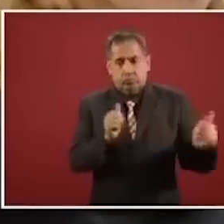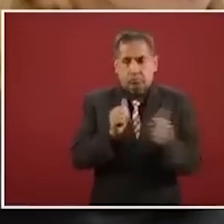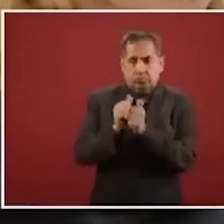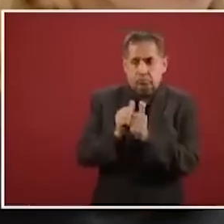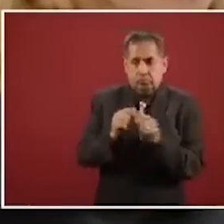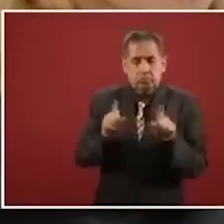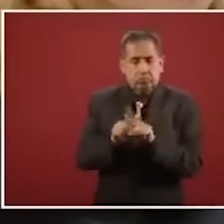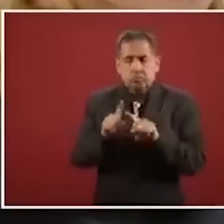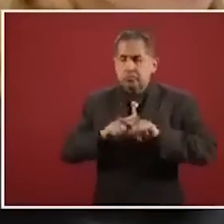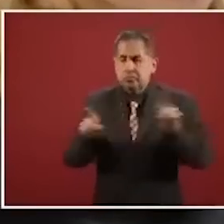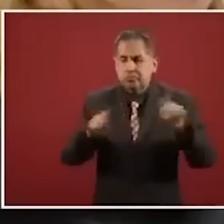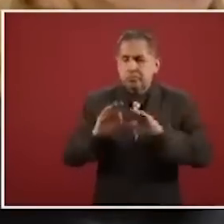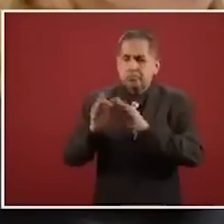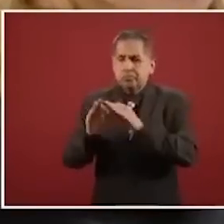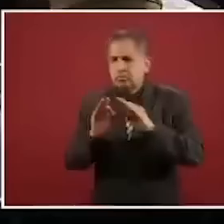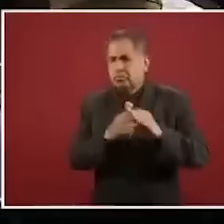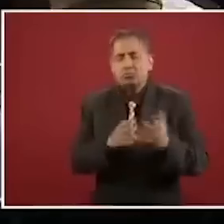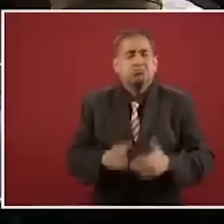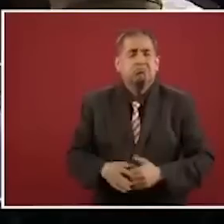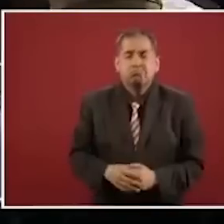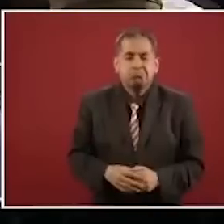este tipo, estas diferentes formas de aplicar?